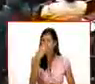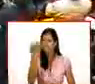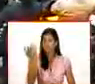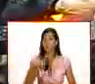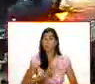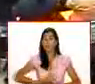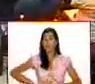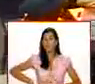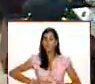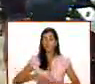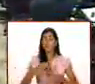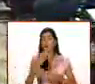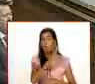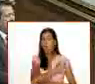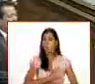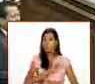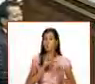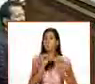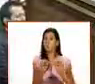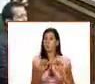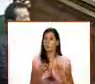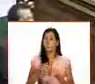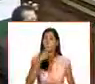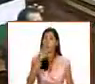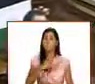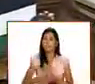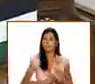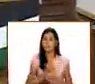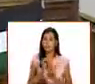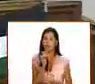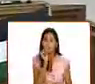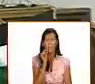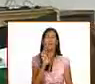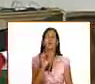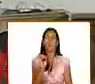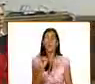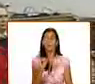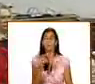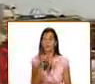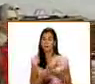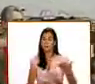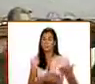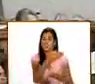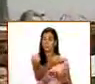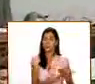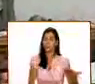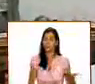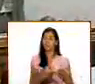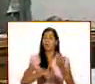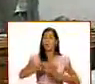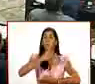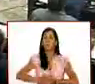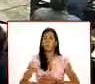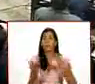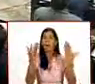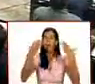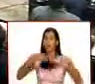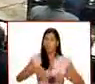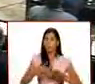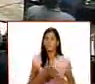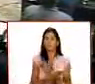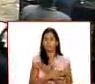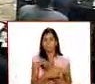Asimismo, el presidente de la Comisión Permanente de Política Exterior, diputado Roy Daza, dio lectura al documento del proyecto de acuerdo